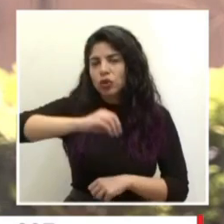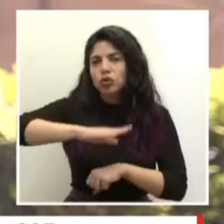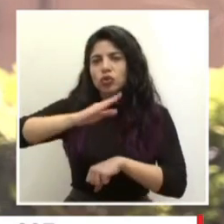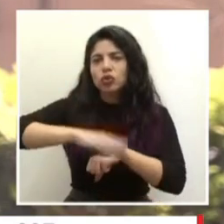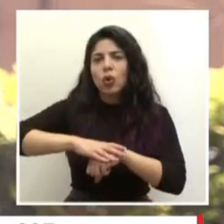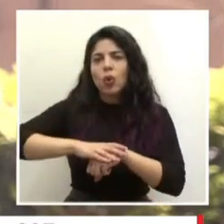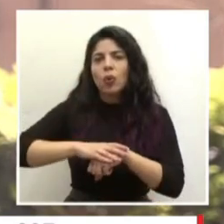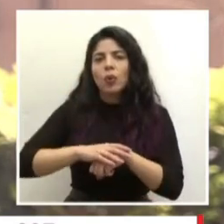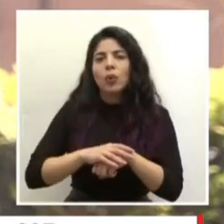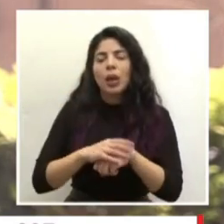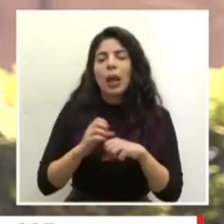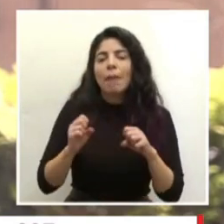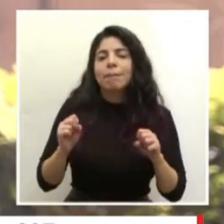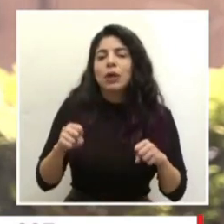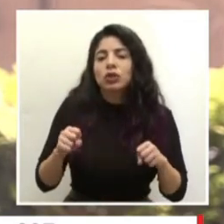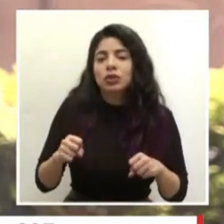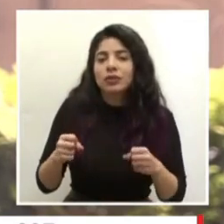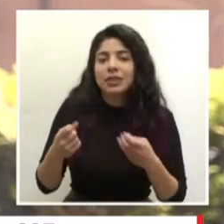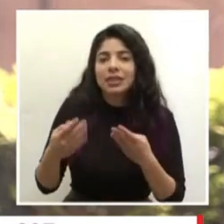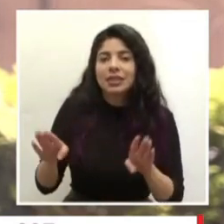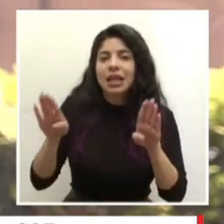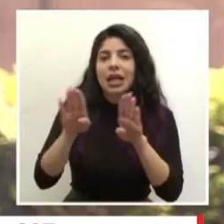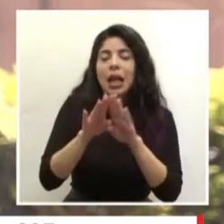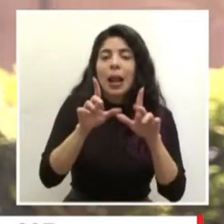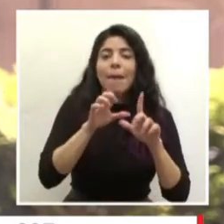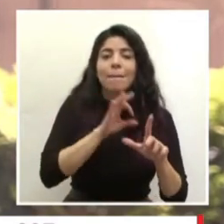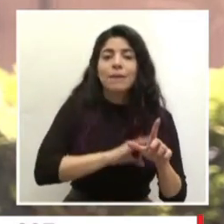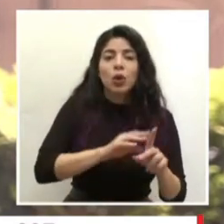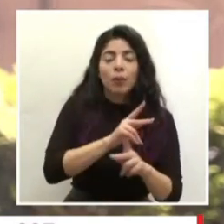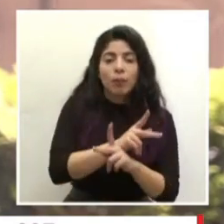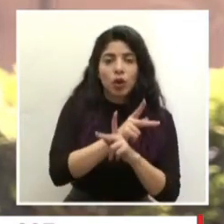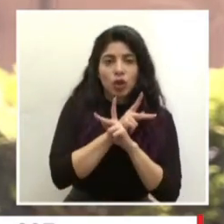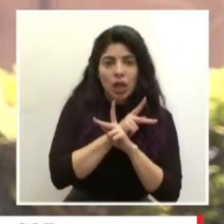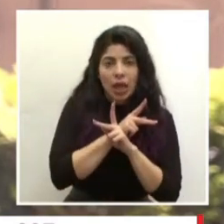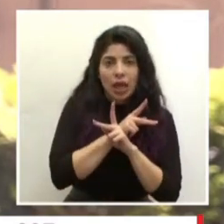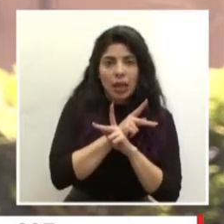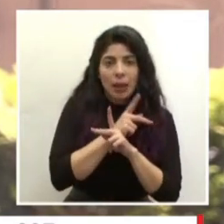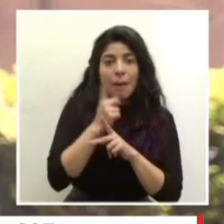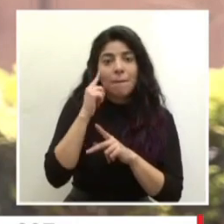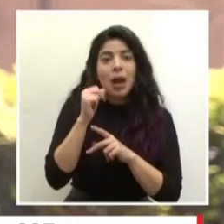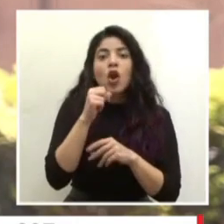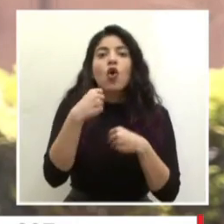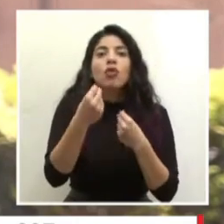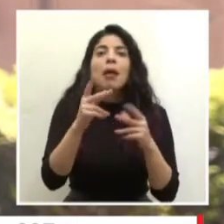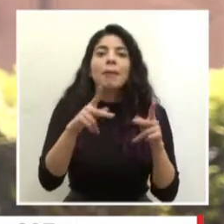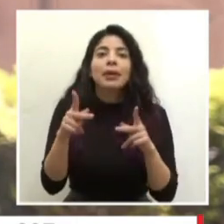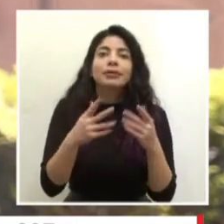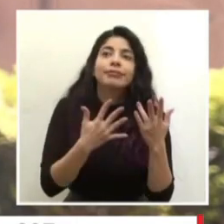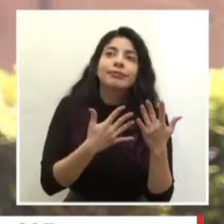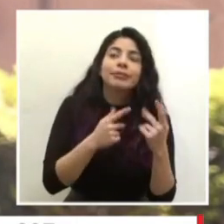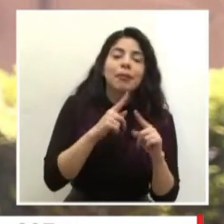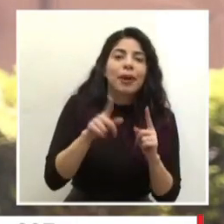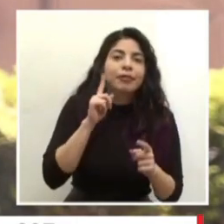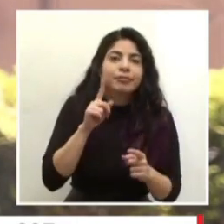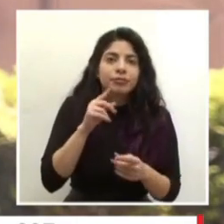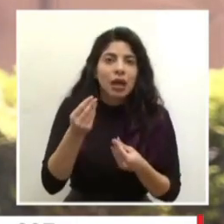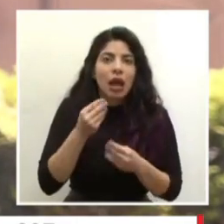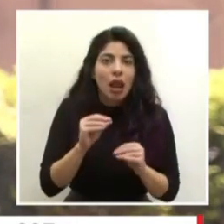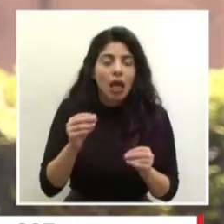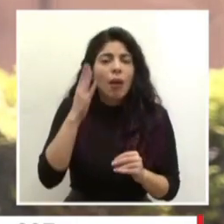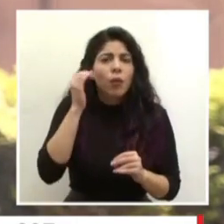la opción de cerrar el bono proteger a manera de no crear falsas expectativas, tomando en cuenta incluso